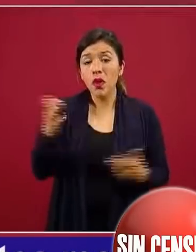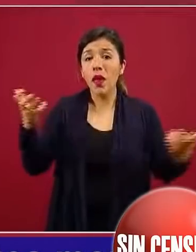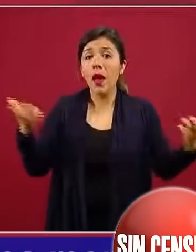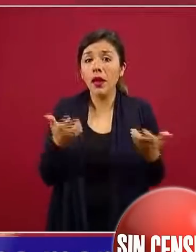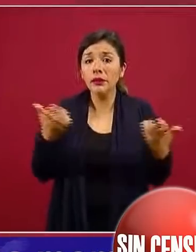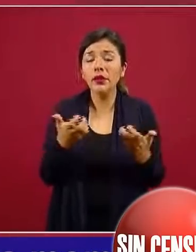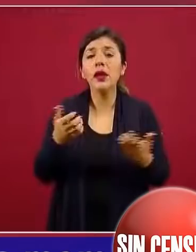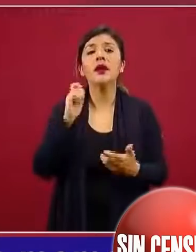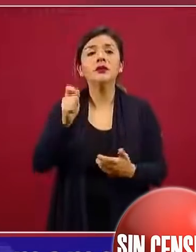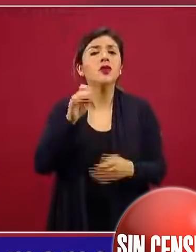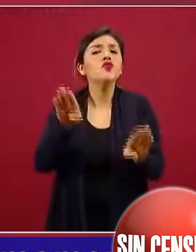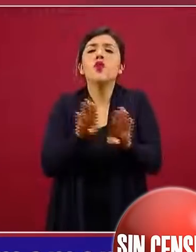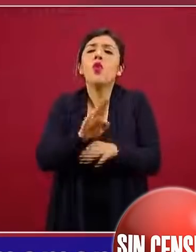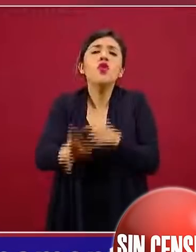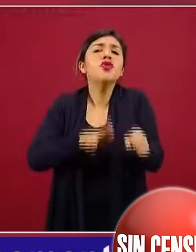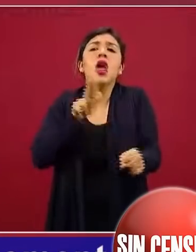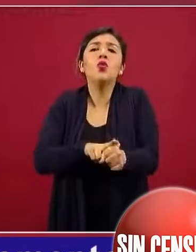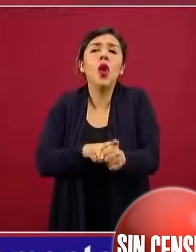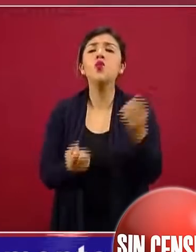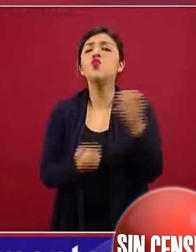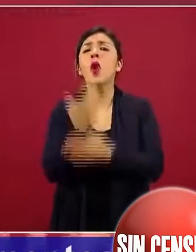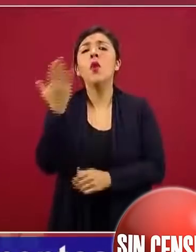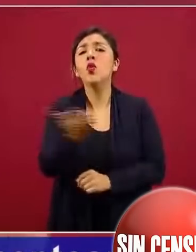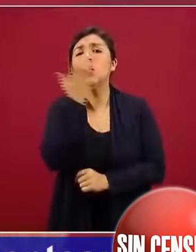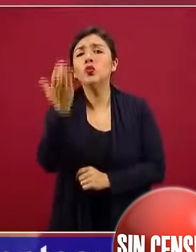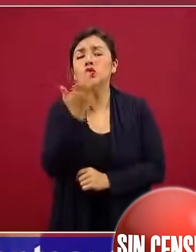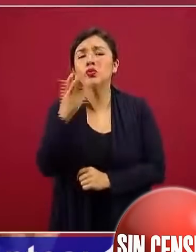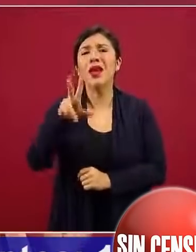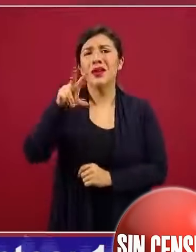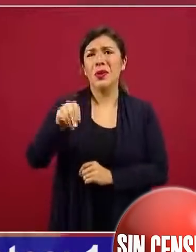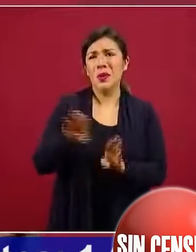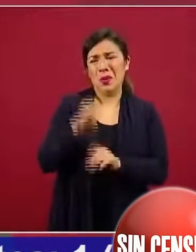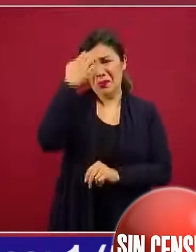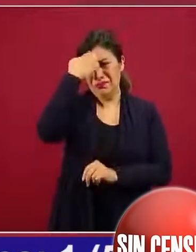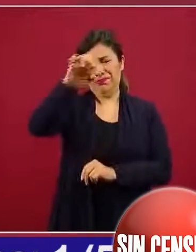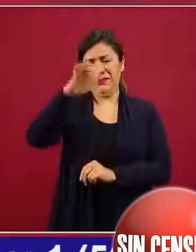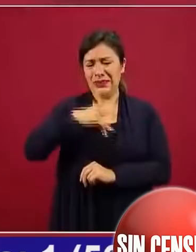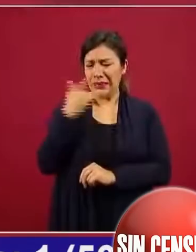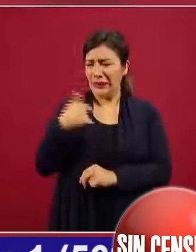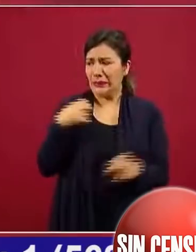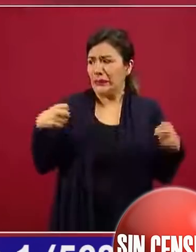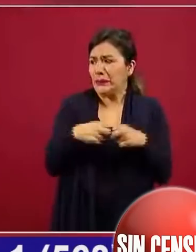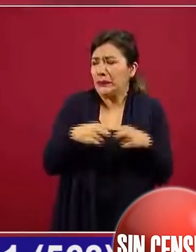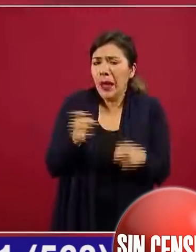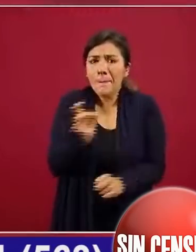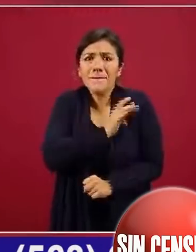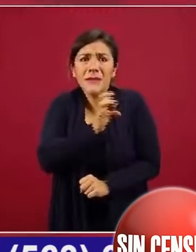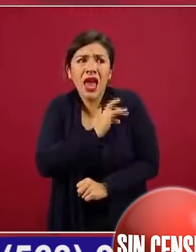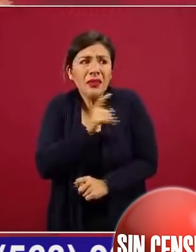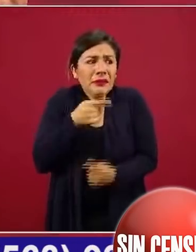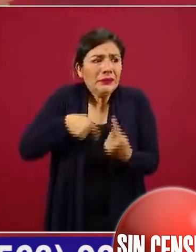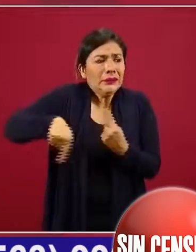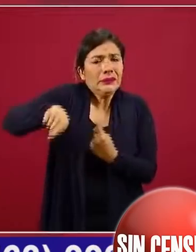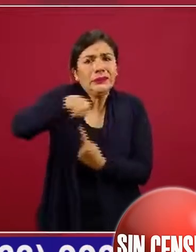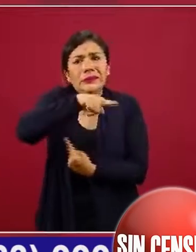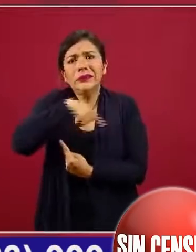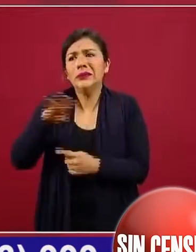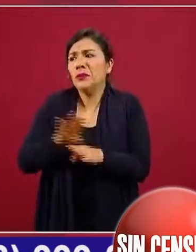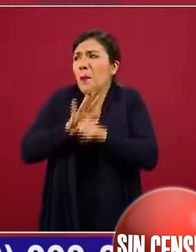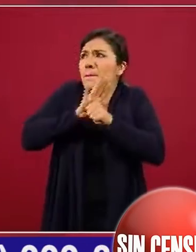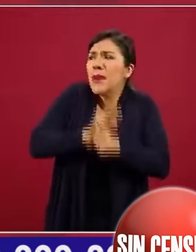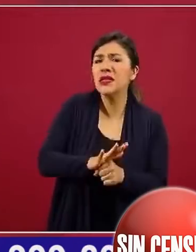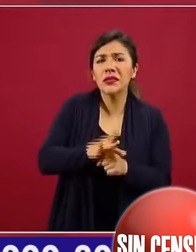manera finalmente natural, que no sea una situación donde sintamos pánico, donde estemos presas de una